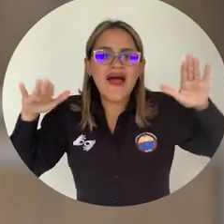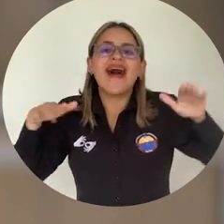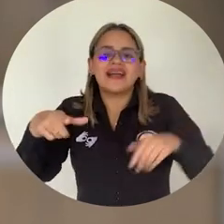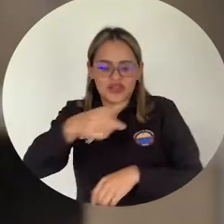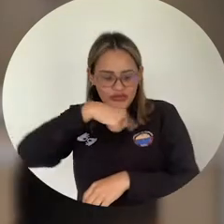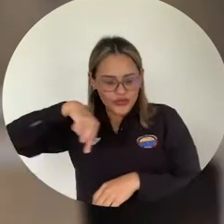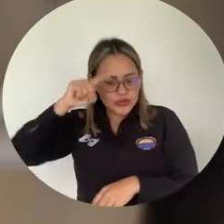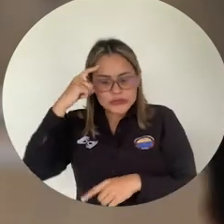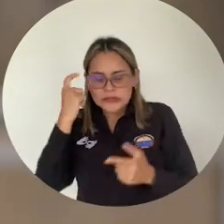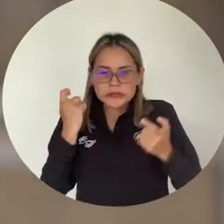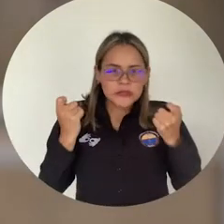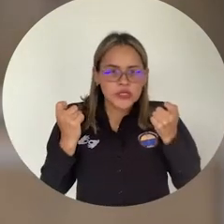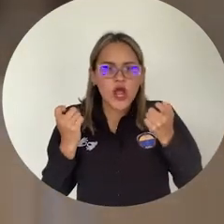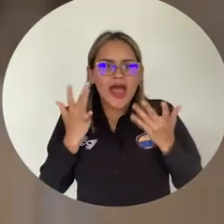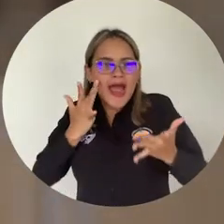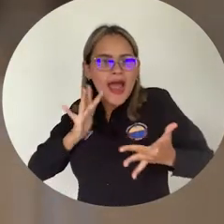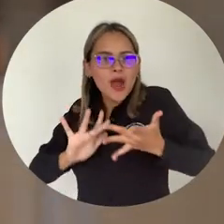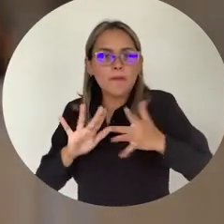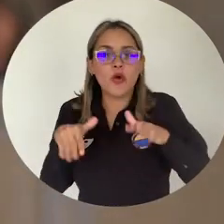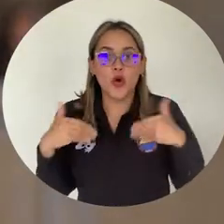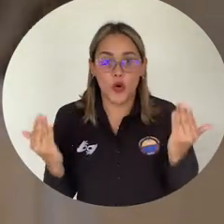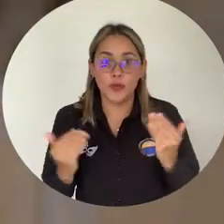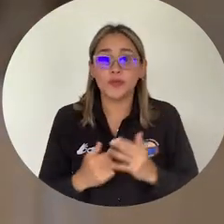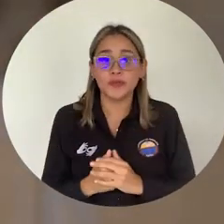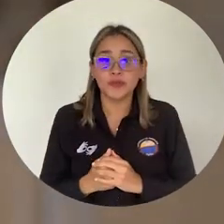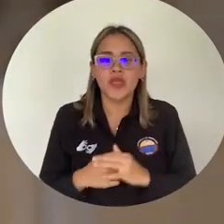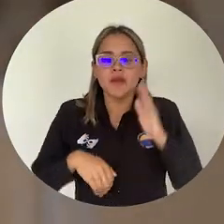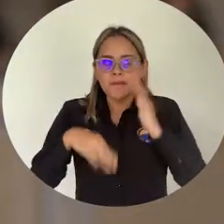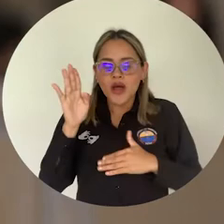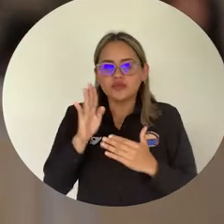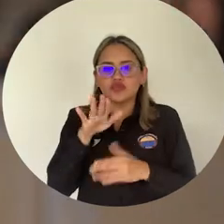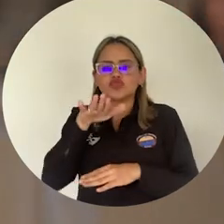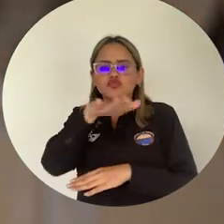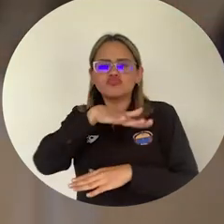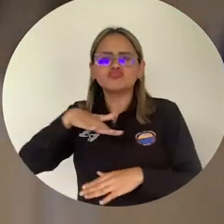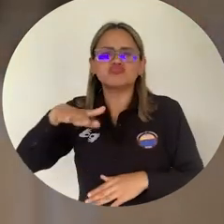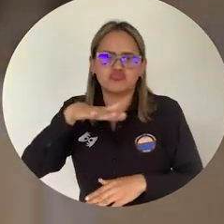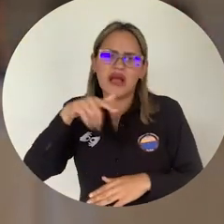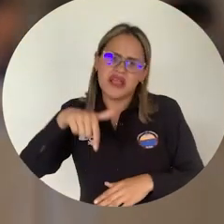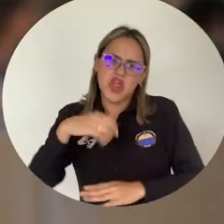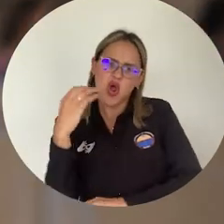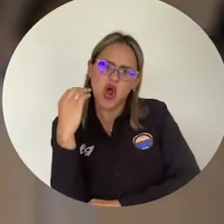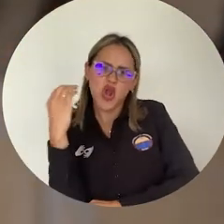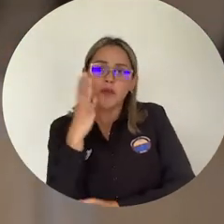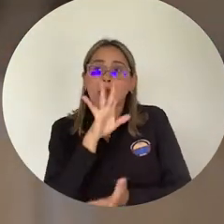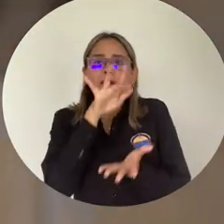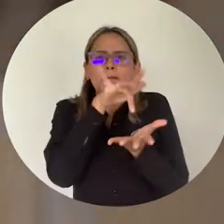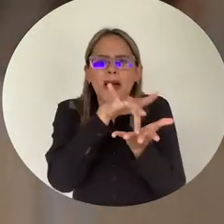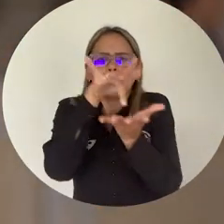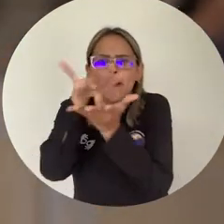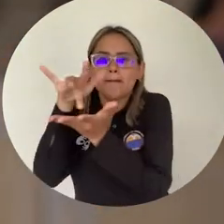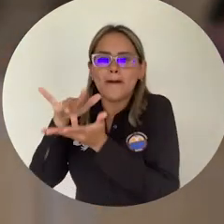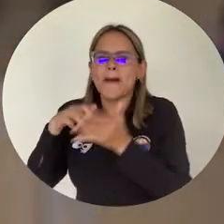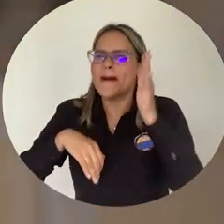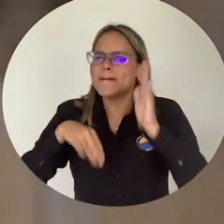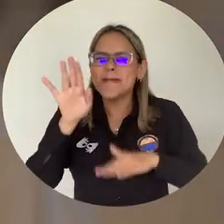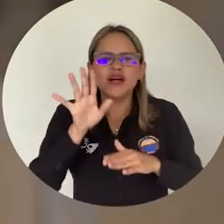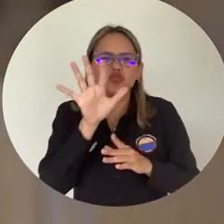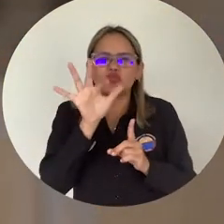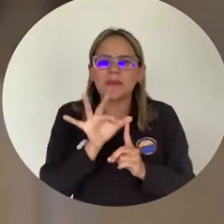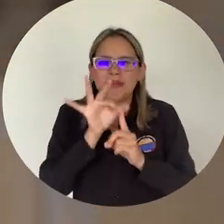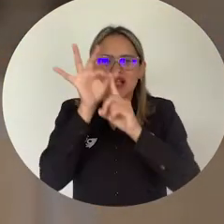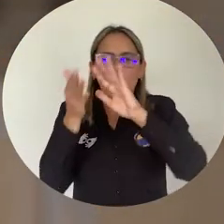reflejadas en la nueva estrategia de aves. Ir a ciertas regiones del país a reunirnos con comunidades locales, específicamente comunidades